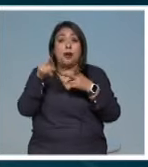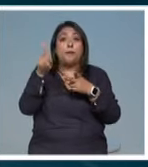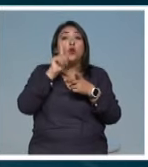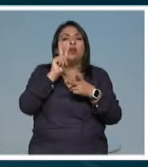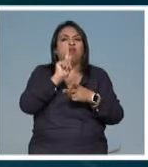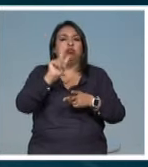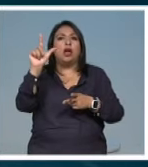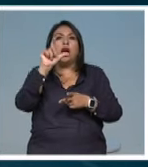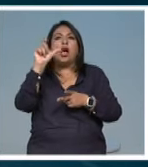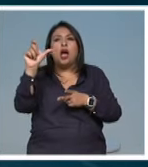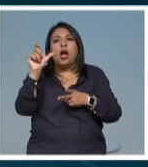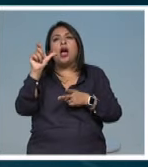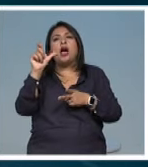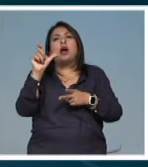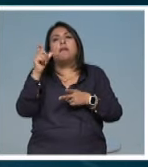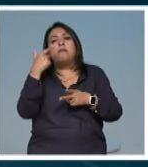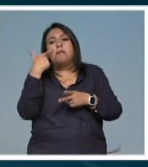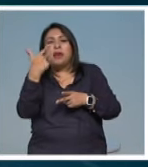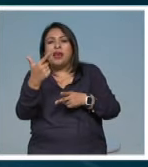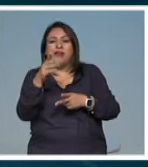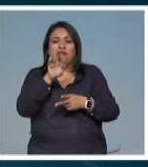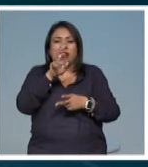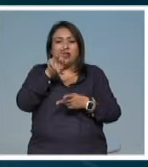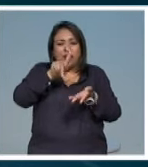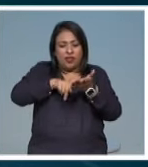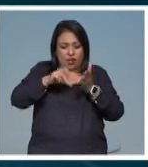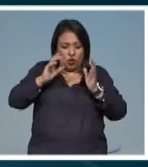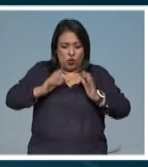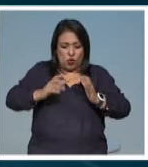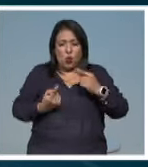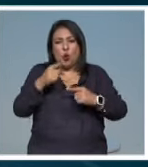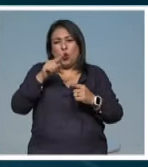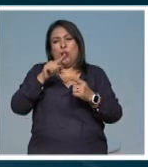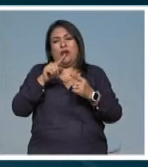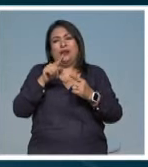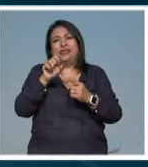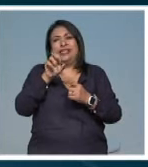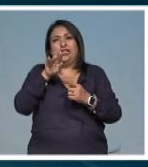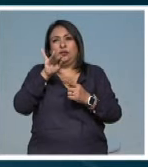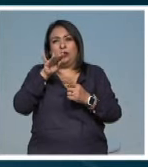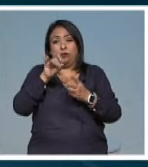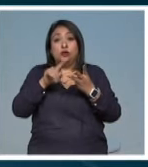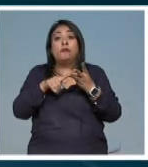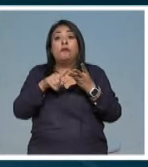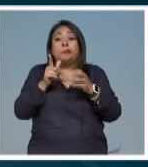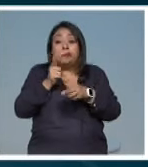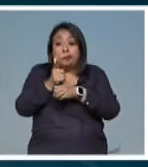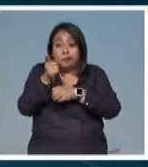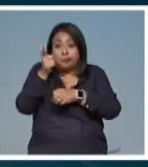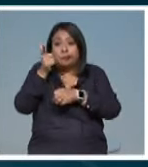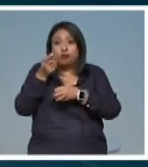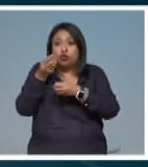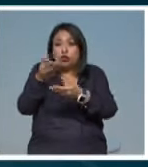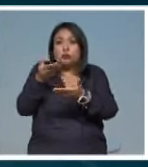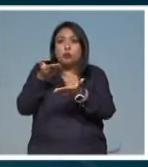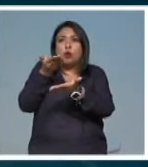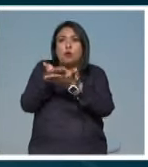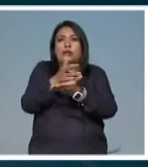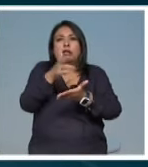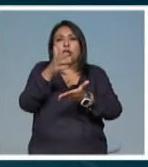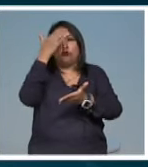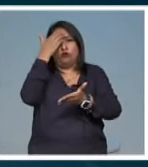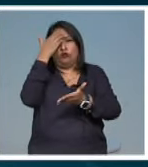es experta en el papel de las bacterias en el funcionamiento de los seres vivos. En la categoría Descubrimientos, Aportaciones o Propuestas se